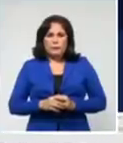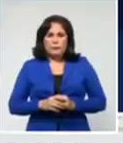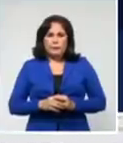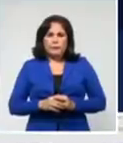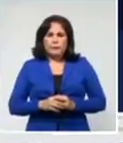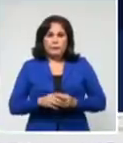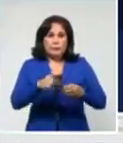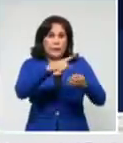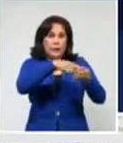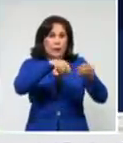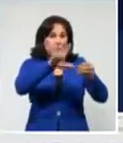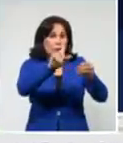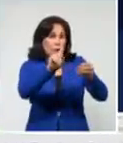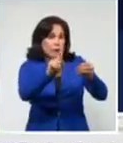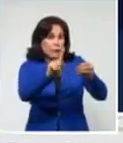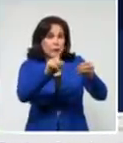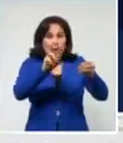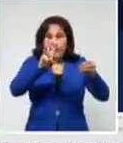37, fíjense, el